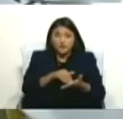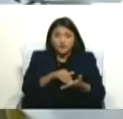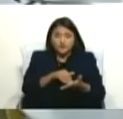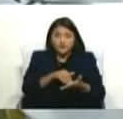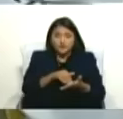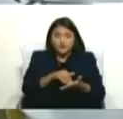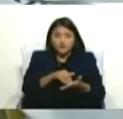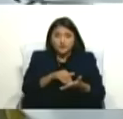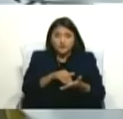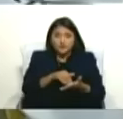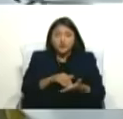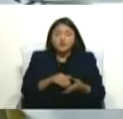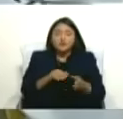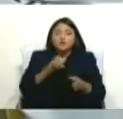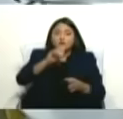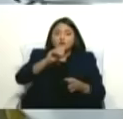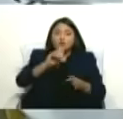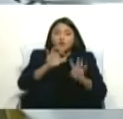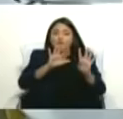10.132.099 votos,